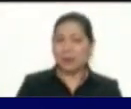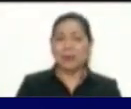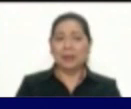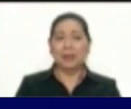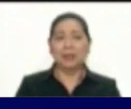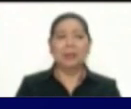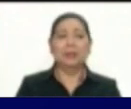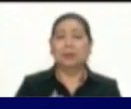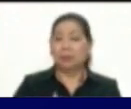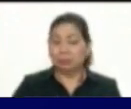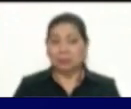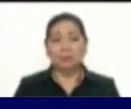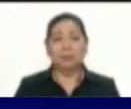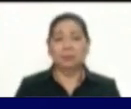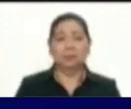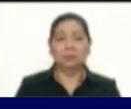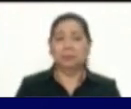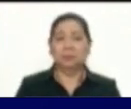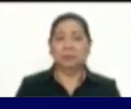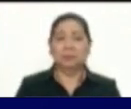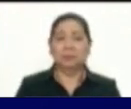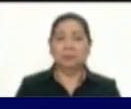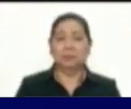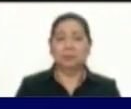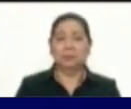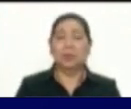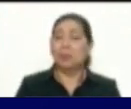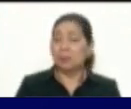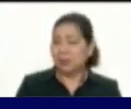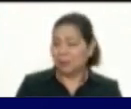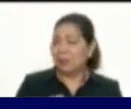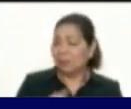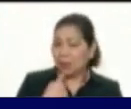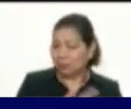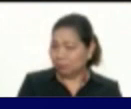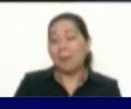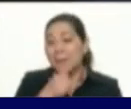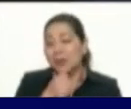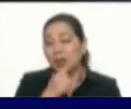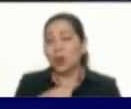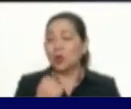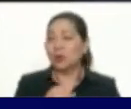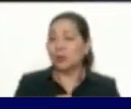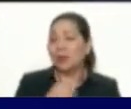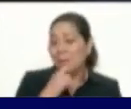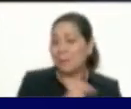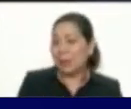Castillo advirtió ante medios extranjeros de un nuevo modo de golpe de Estado. Se ha